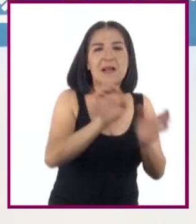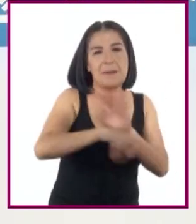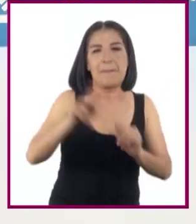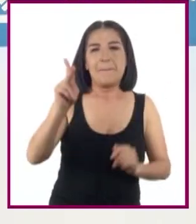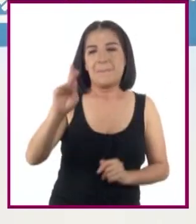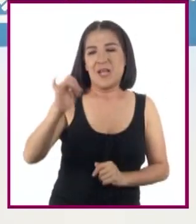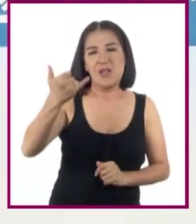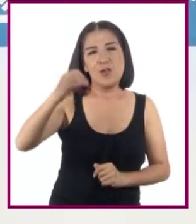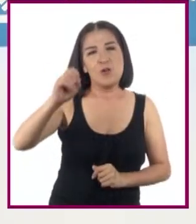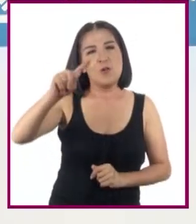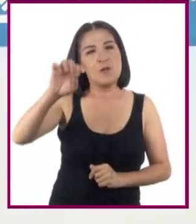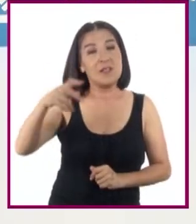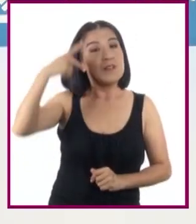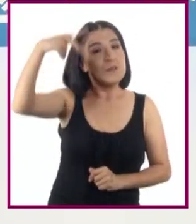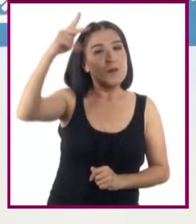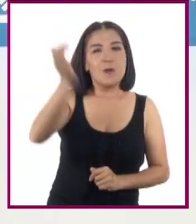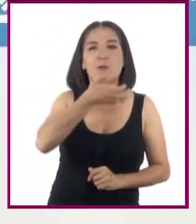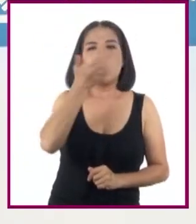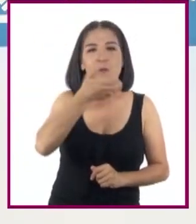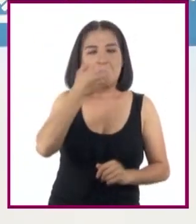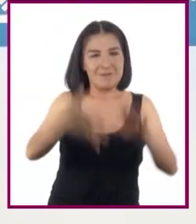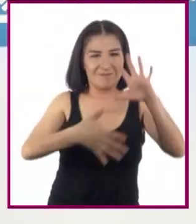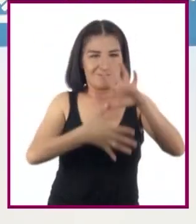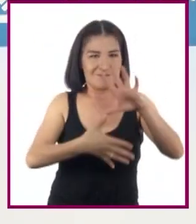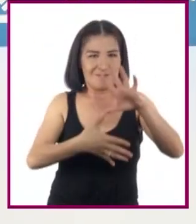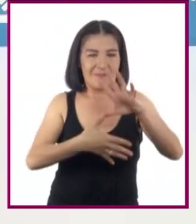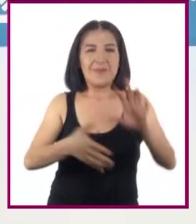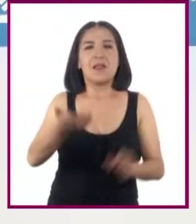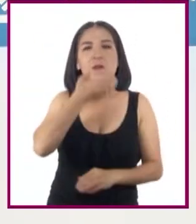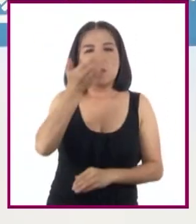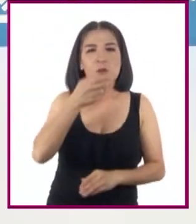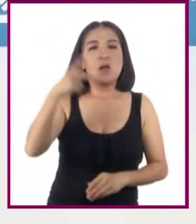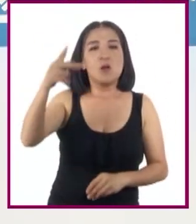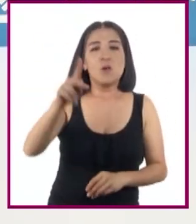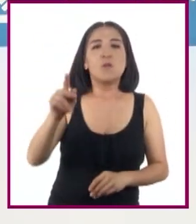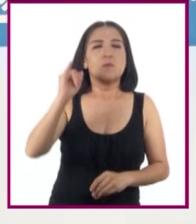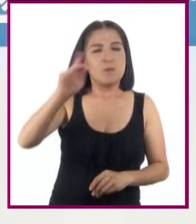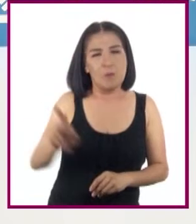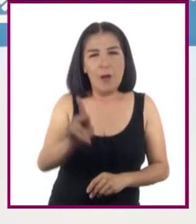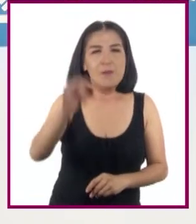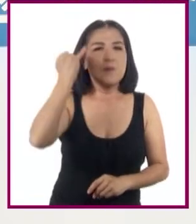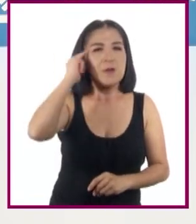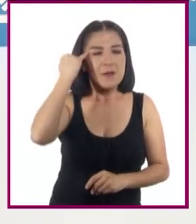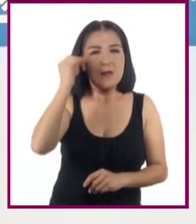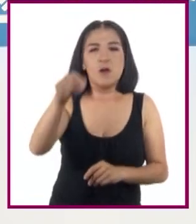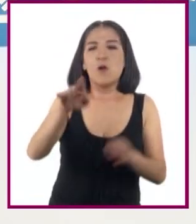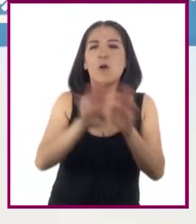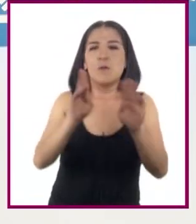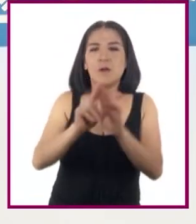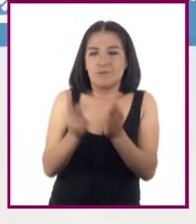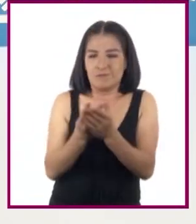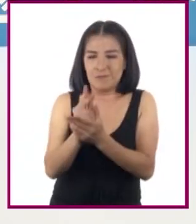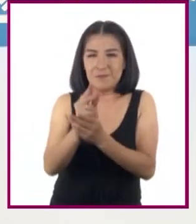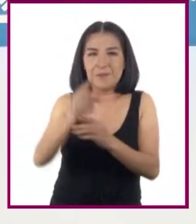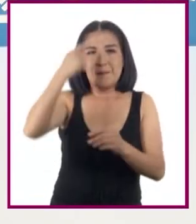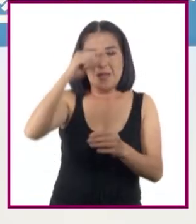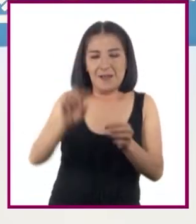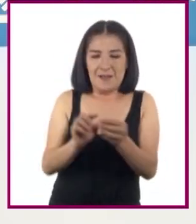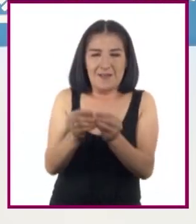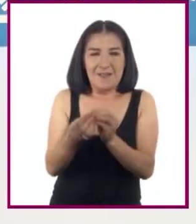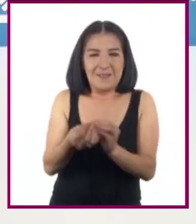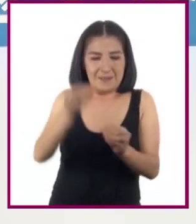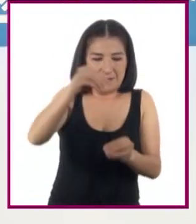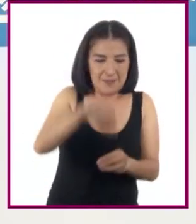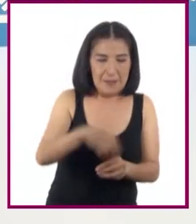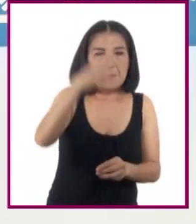peyote para la sociedad occidental y el pueblo wixárika. Para los wixárikas se trata de una planta sagrada que se usa en ritos